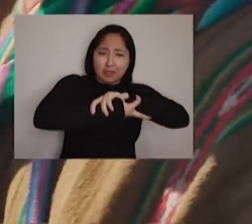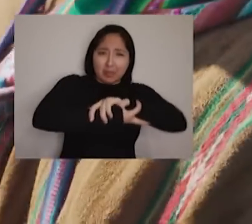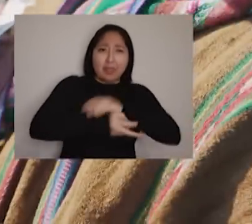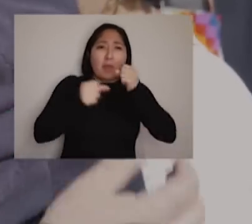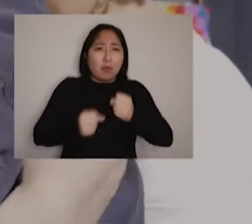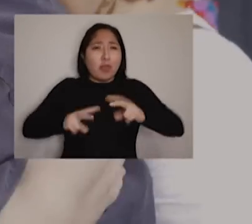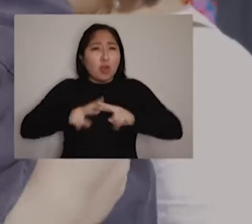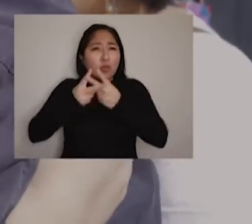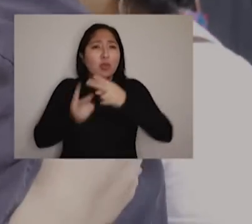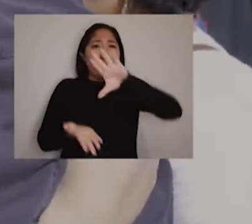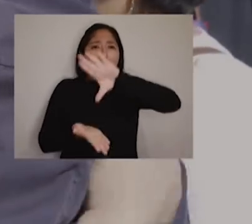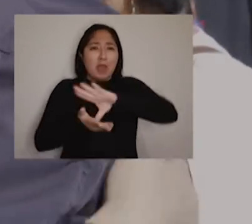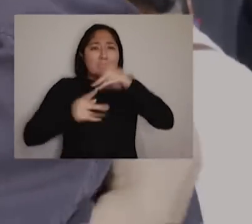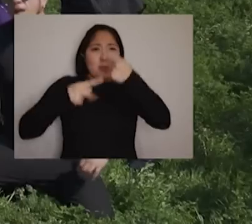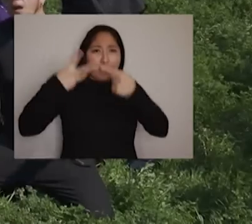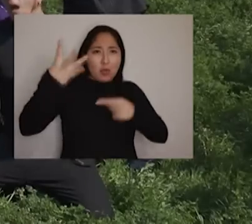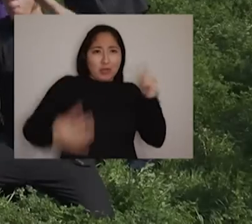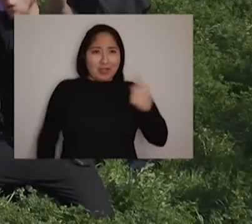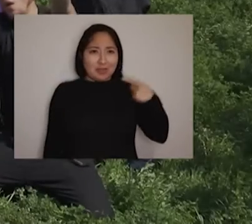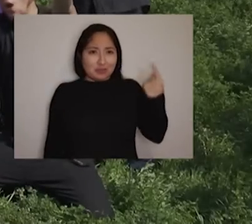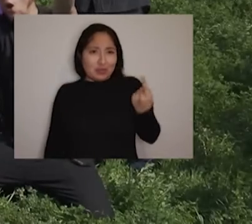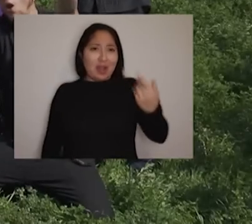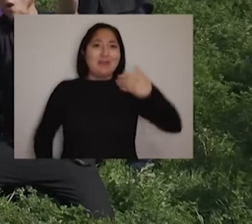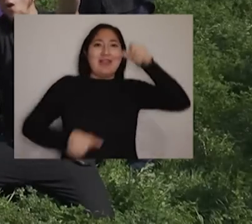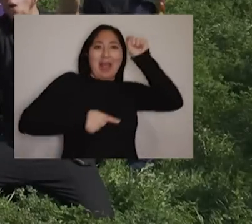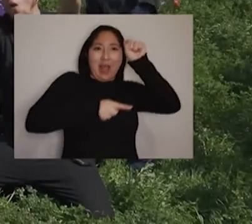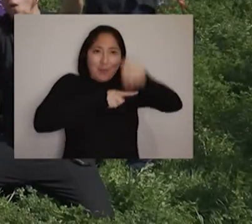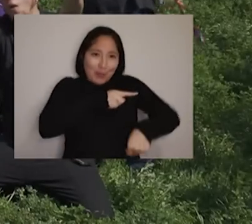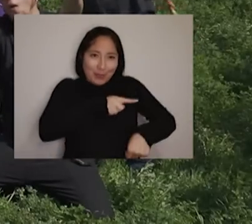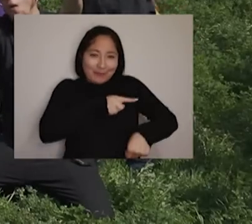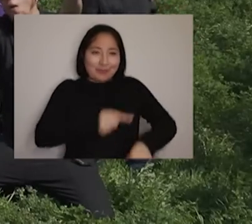por construir un país plurinacional.